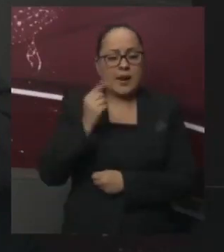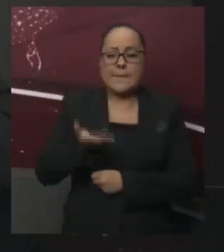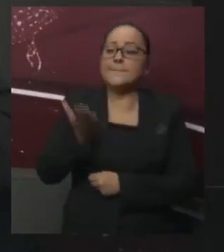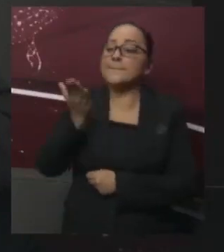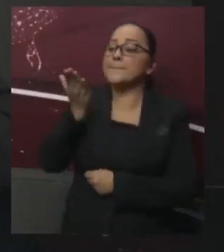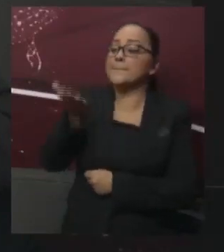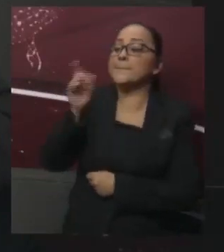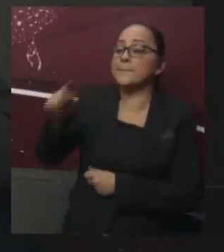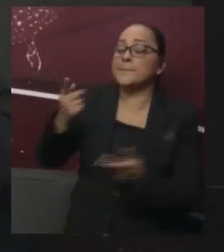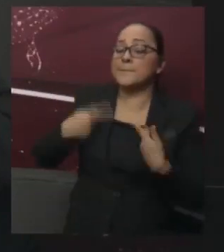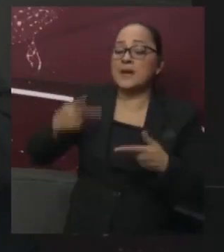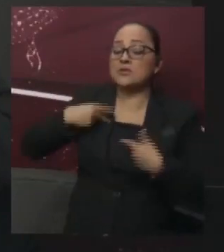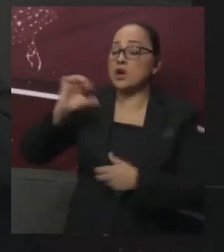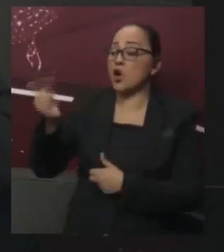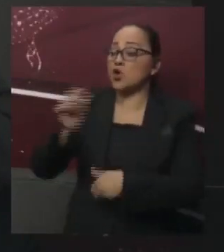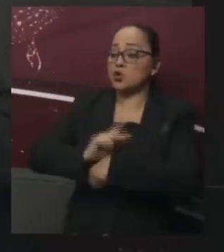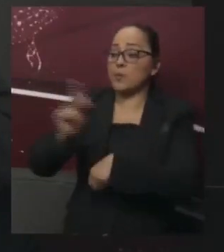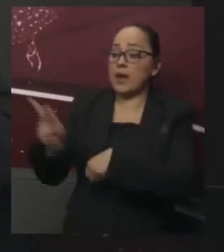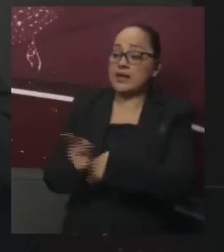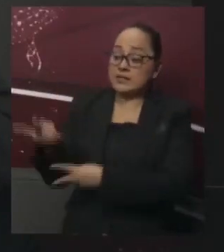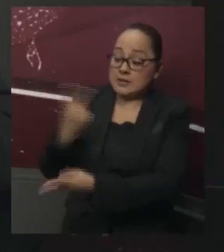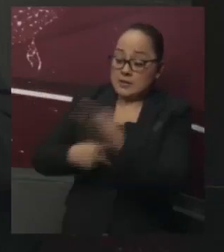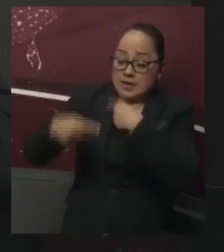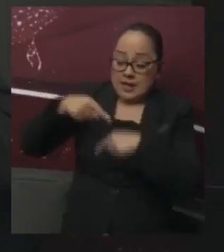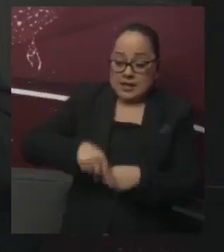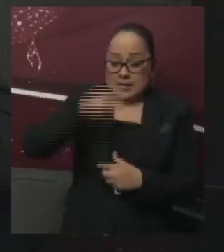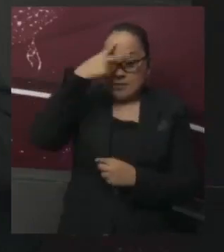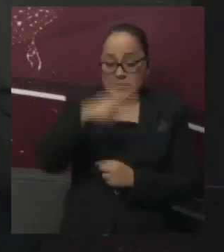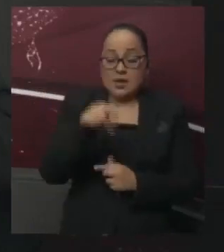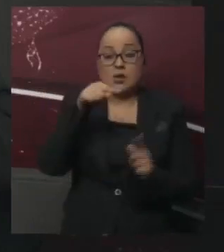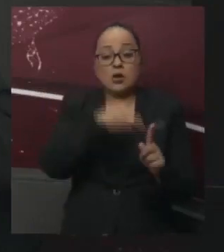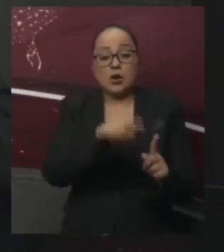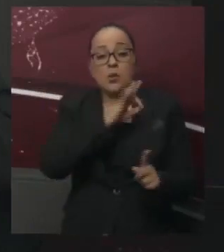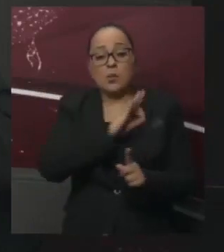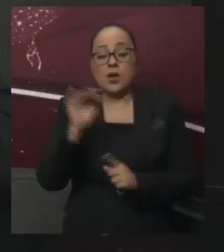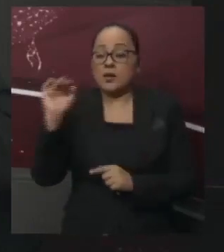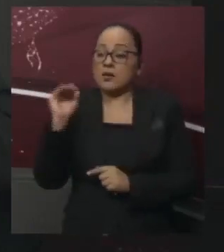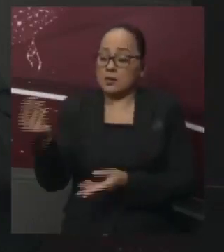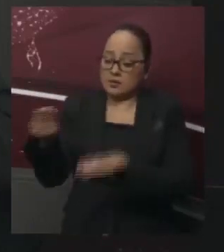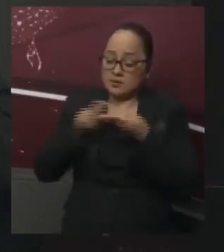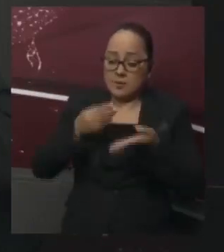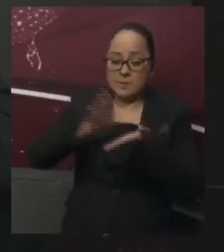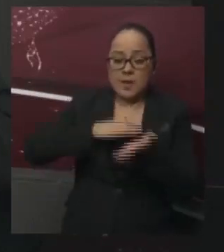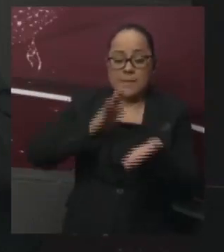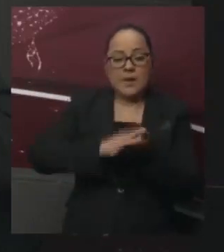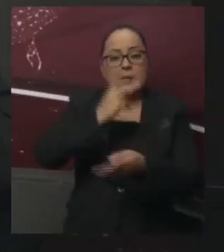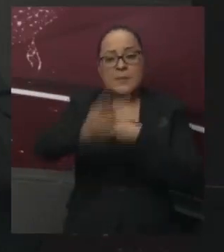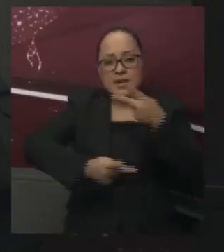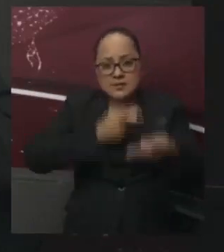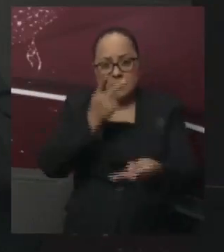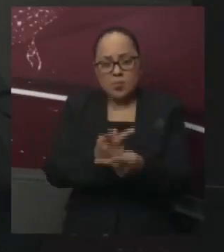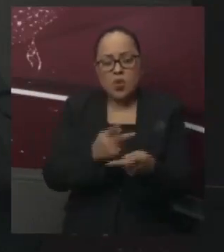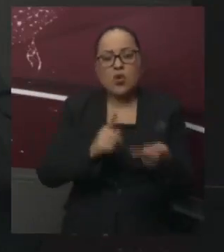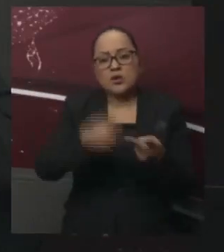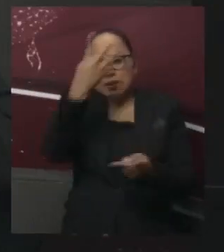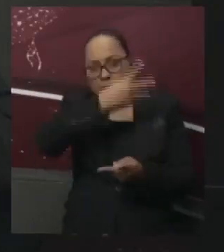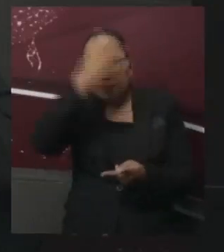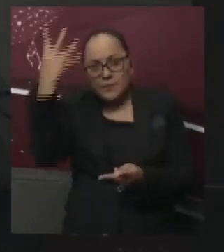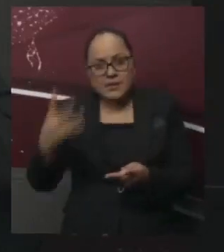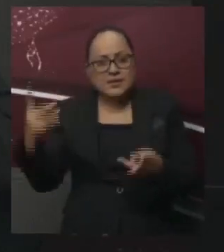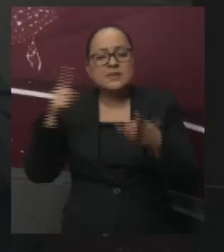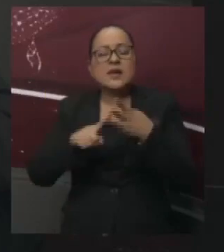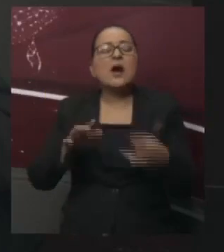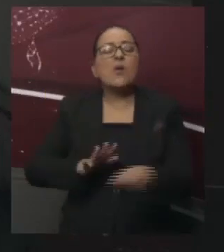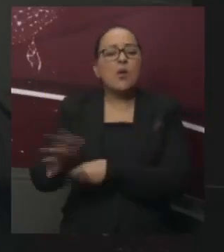las personas extranjeras que circulan por nuestro territorio nacional su documentación que testifique su situación legal en este